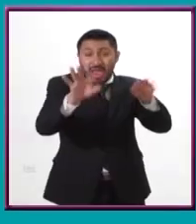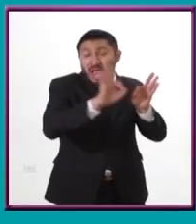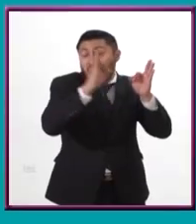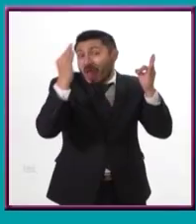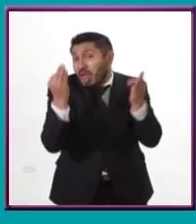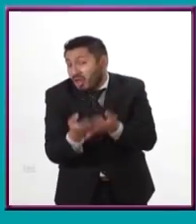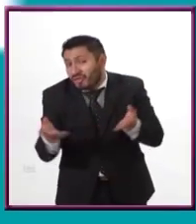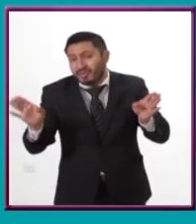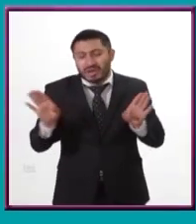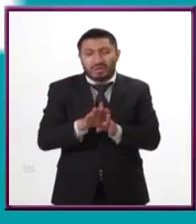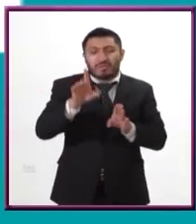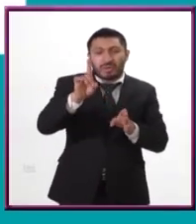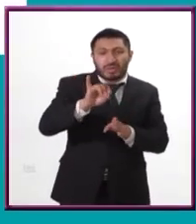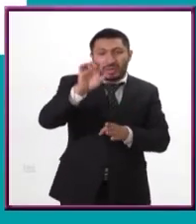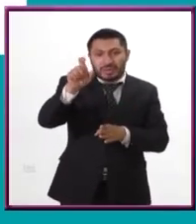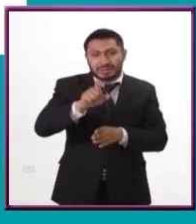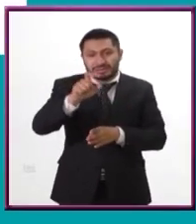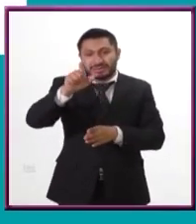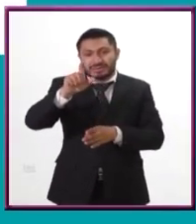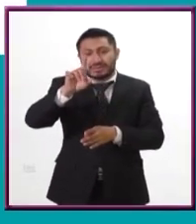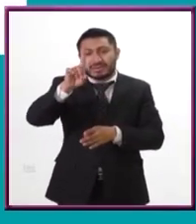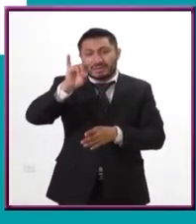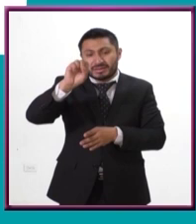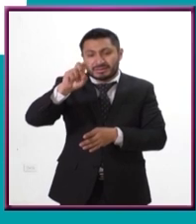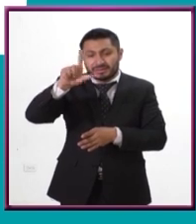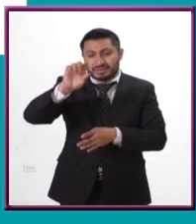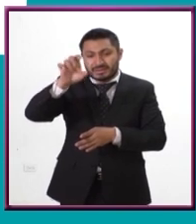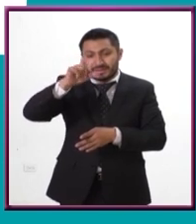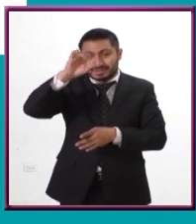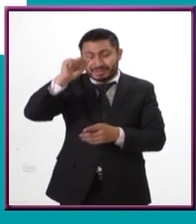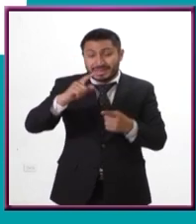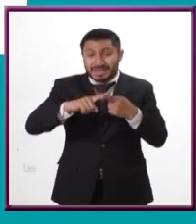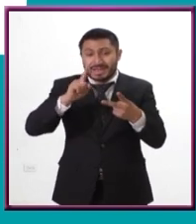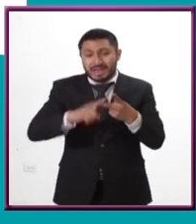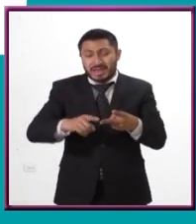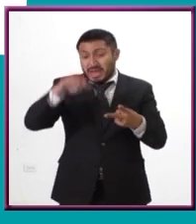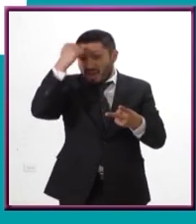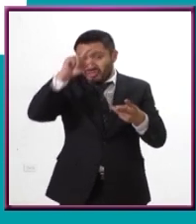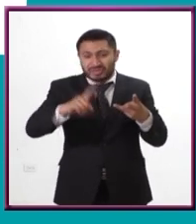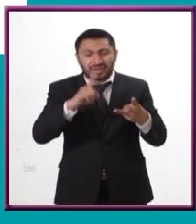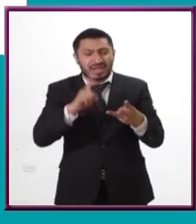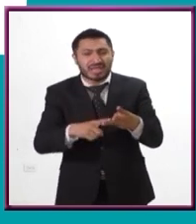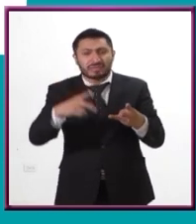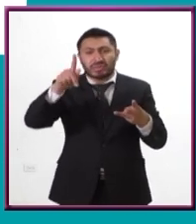Pueden presentar condiciones como dislexia, dispraxia, trastorno